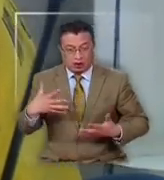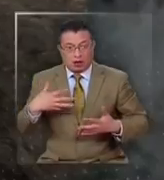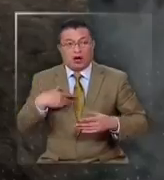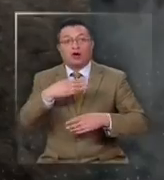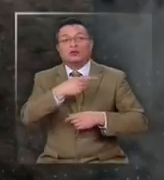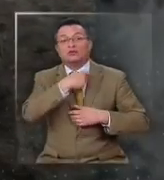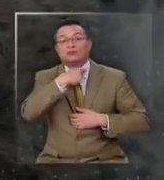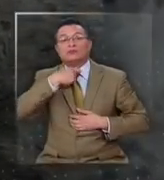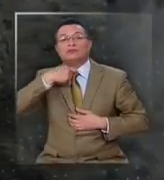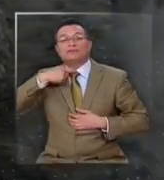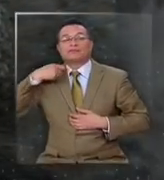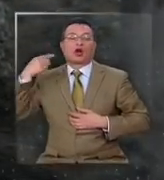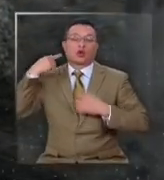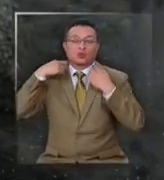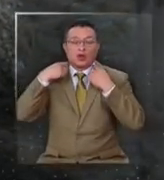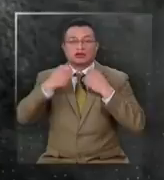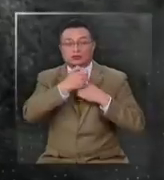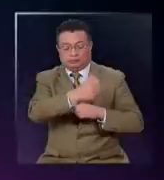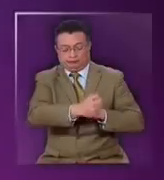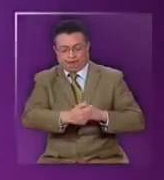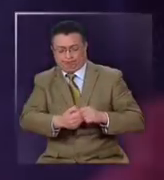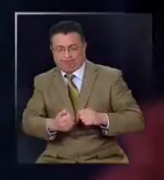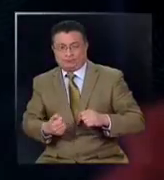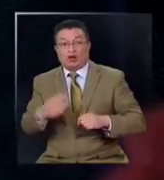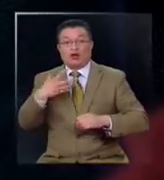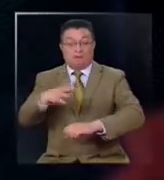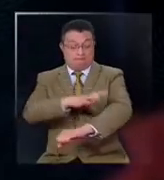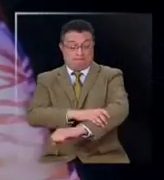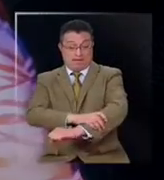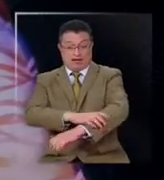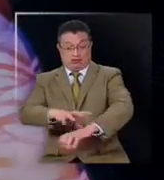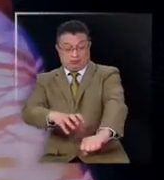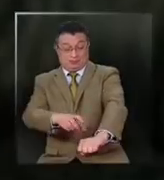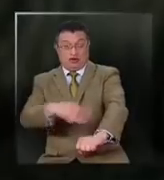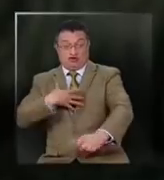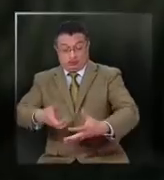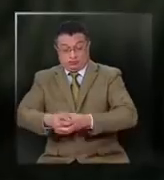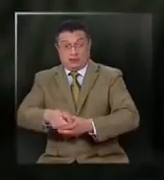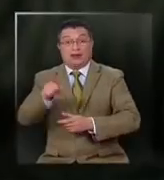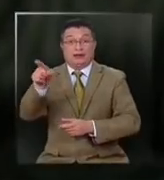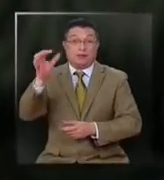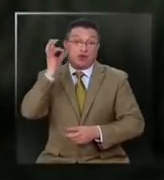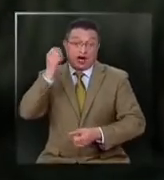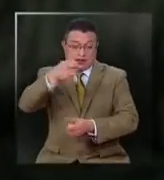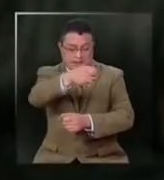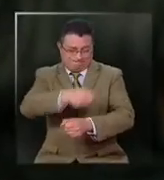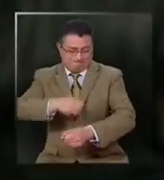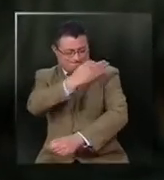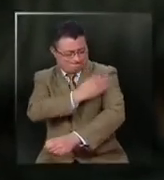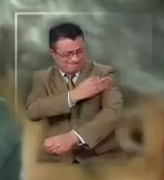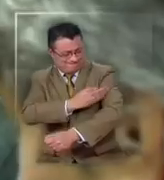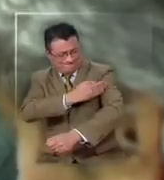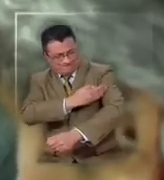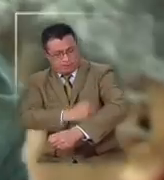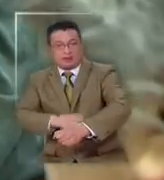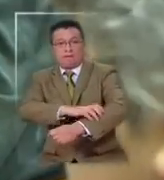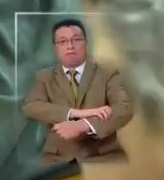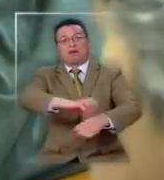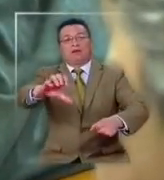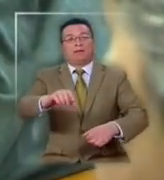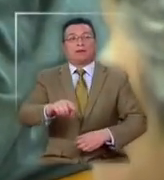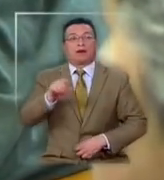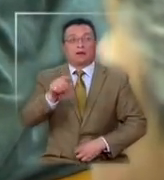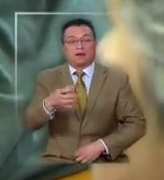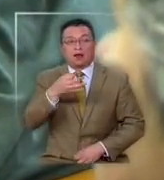cortar el cuello. Yo tomo los brazos mientras Johanna los corta. Yo escuchaba cómo Francisco se